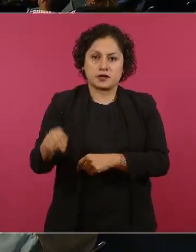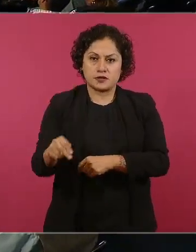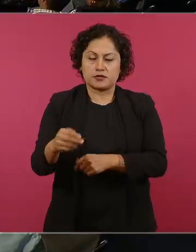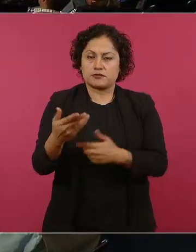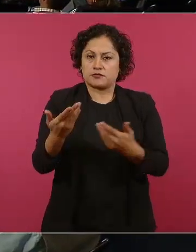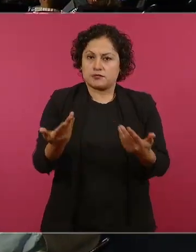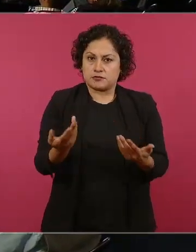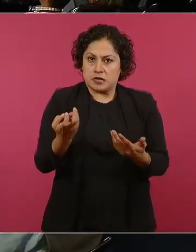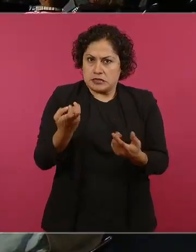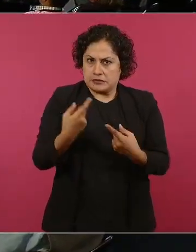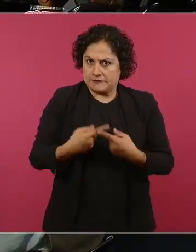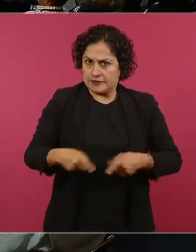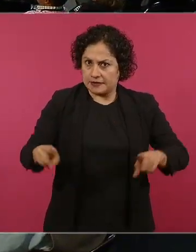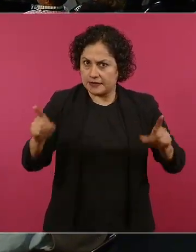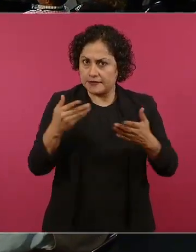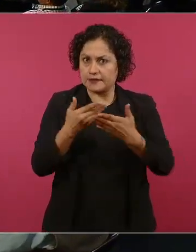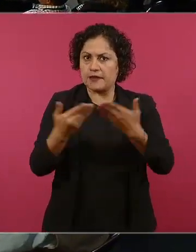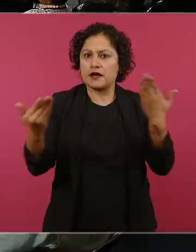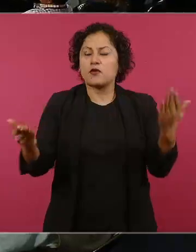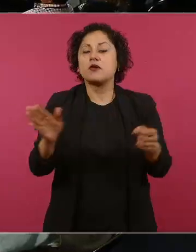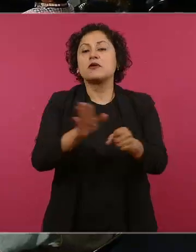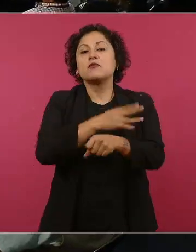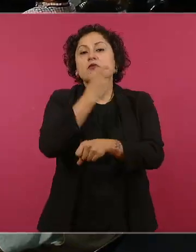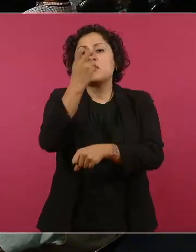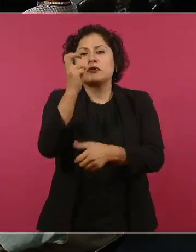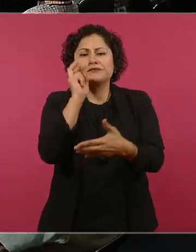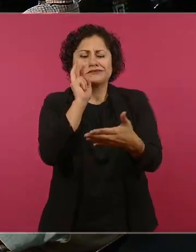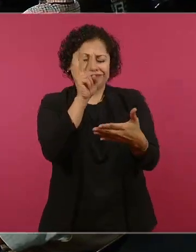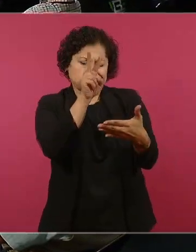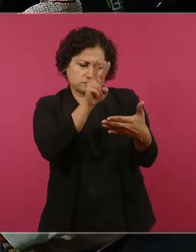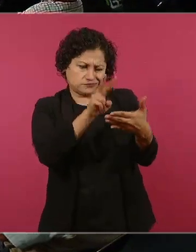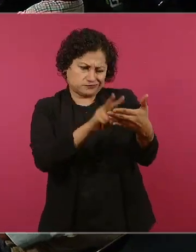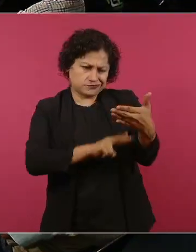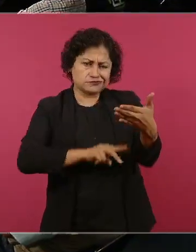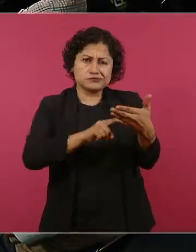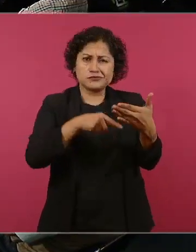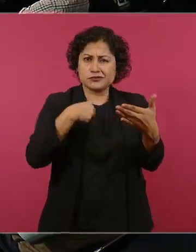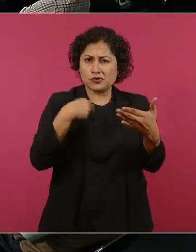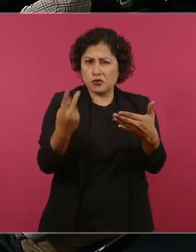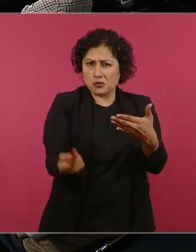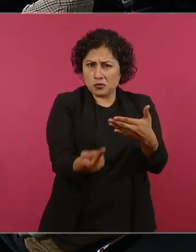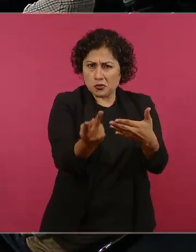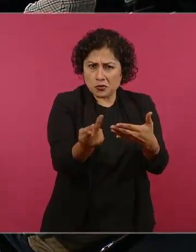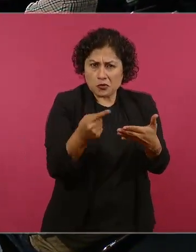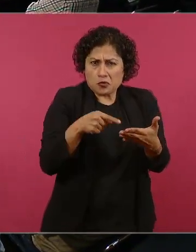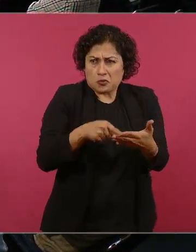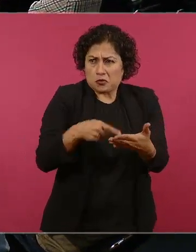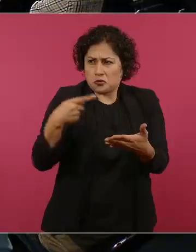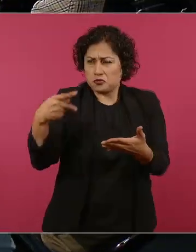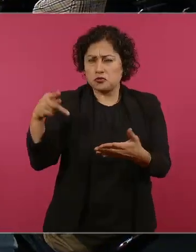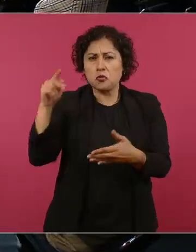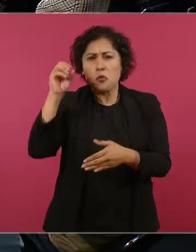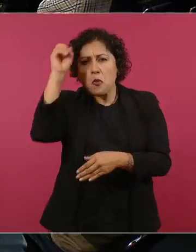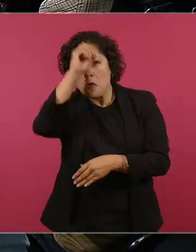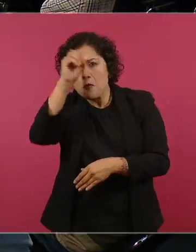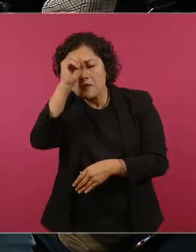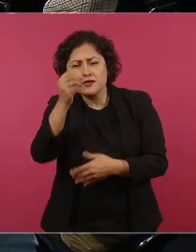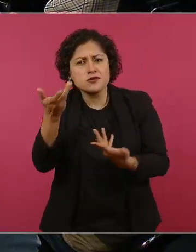sentido, consultarle pues justamente cómo se puede enfrentar esta situación, sobre todo por